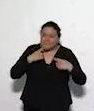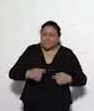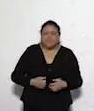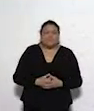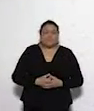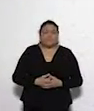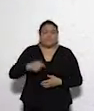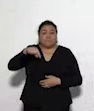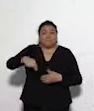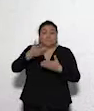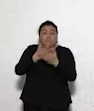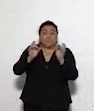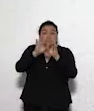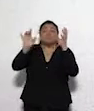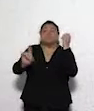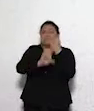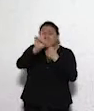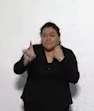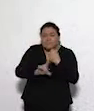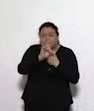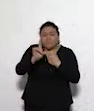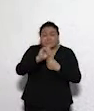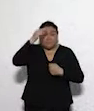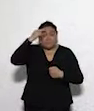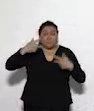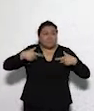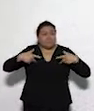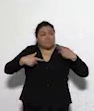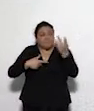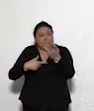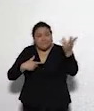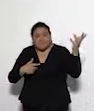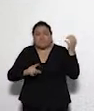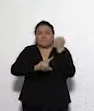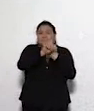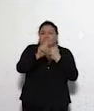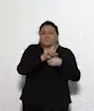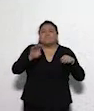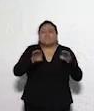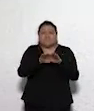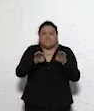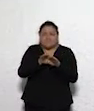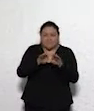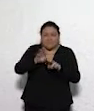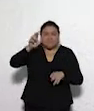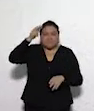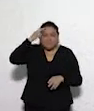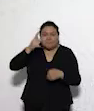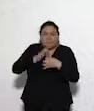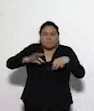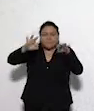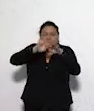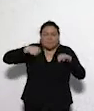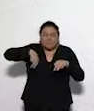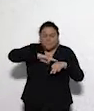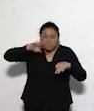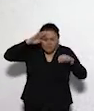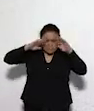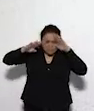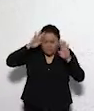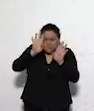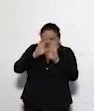Ante la actual crisis y las tentaciones autoritarias, es necesario desplegar toda la creatividad posible.